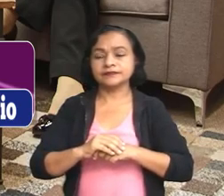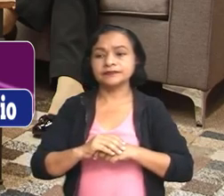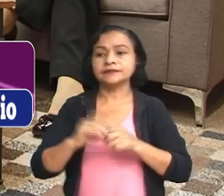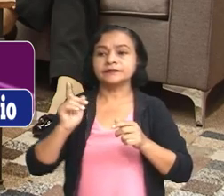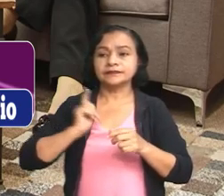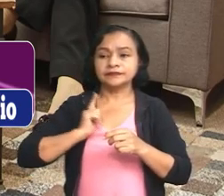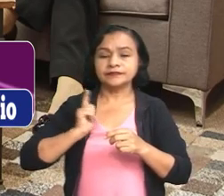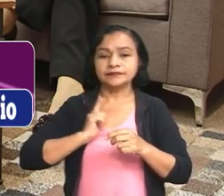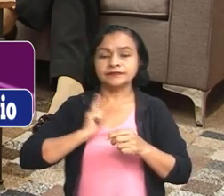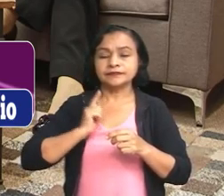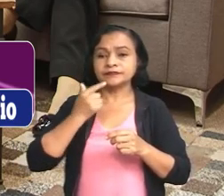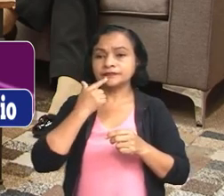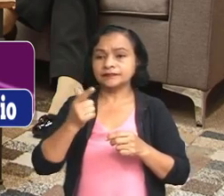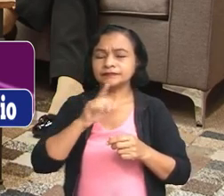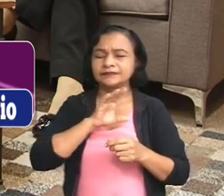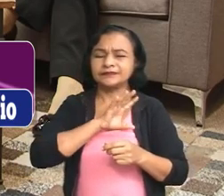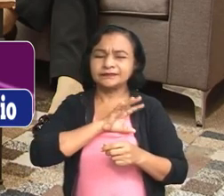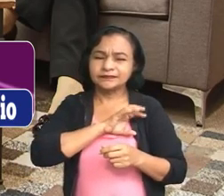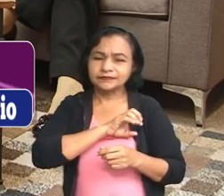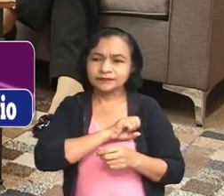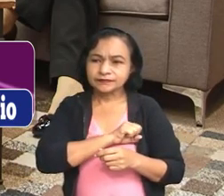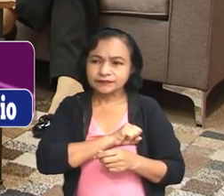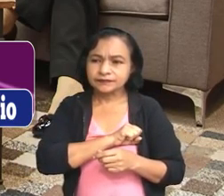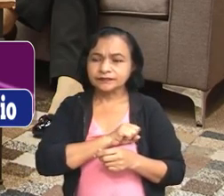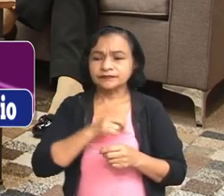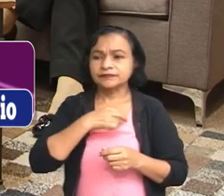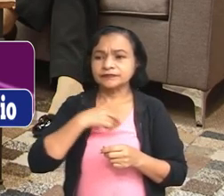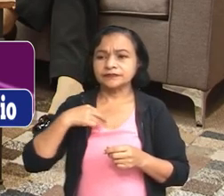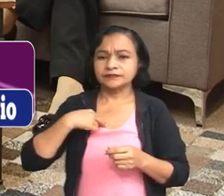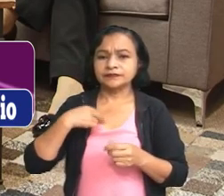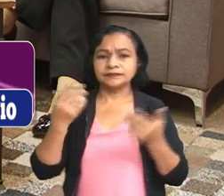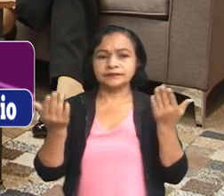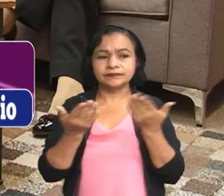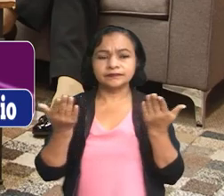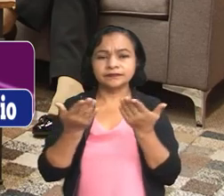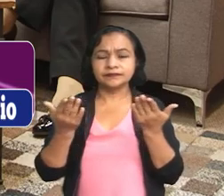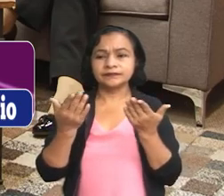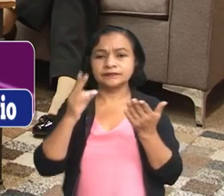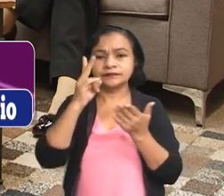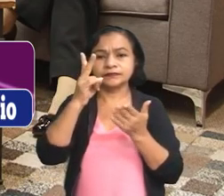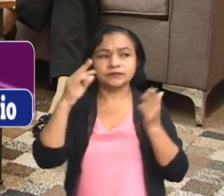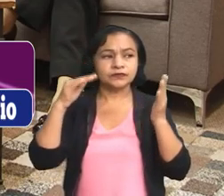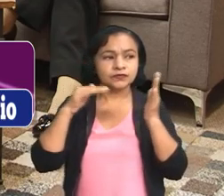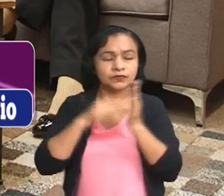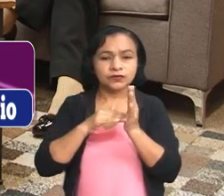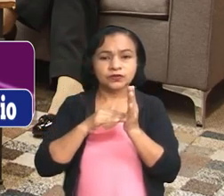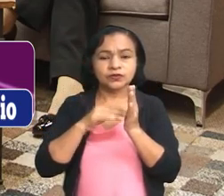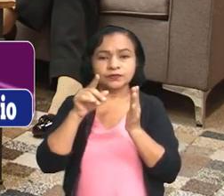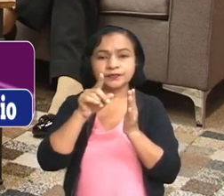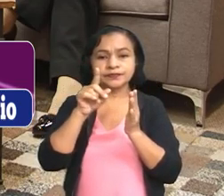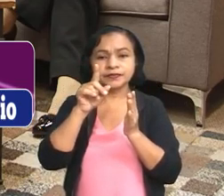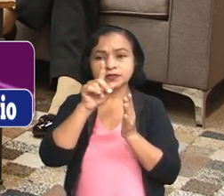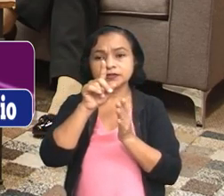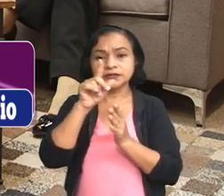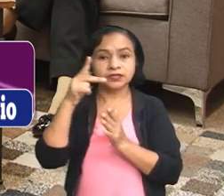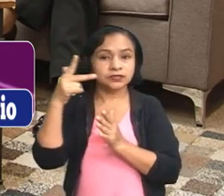Tendría dolorosamente que regresar un poco al 2018,